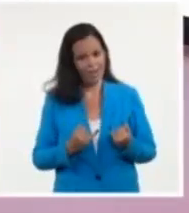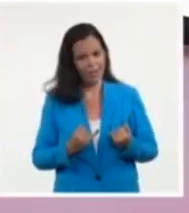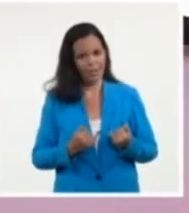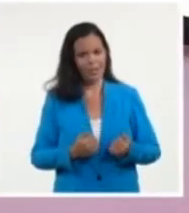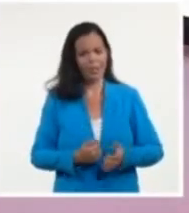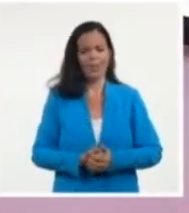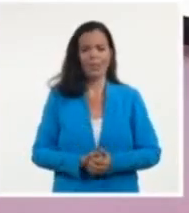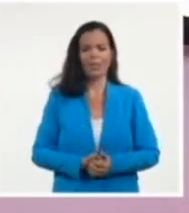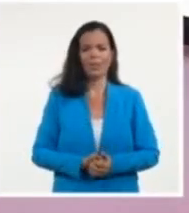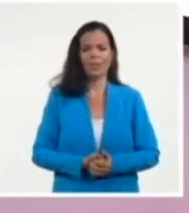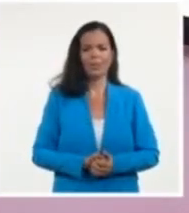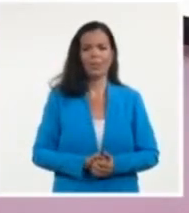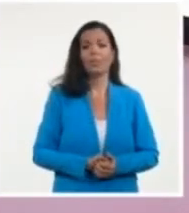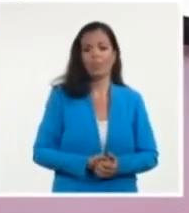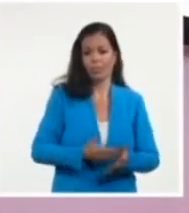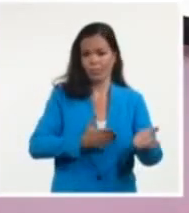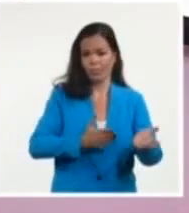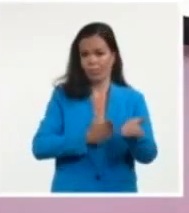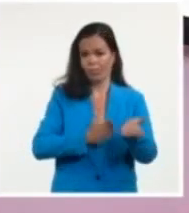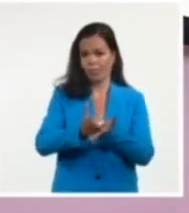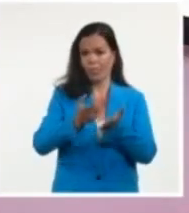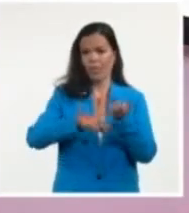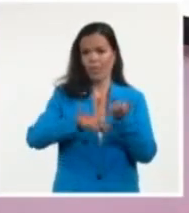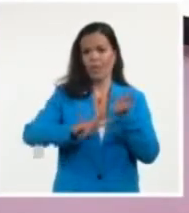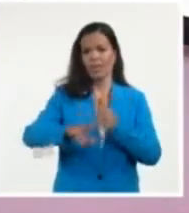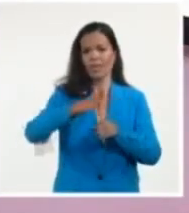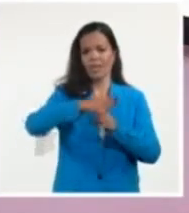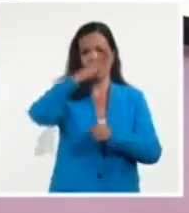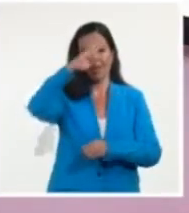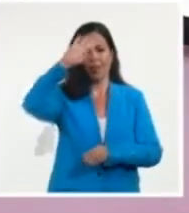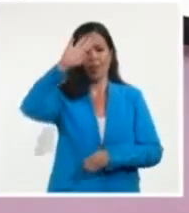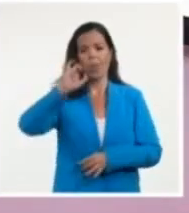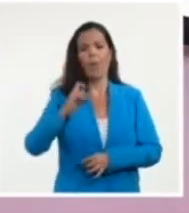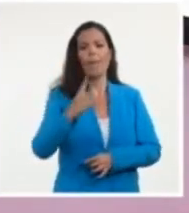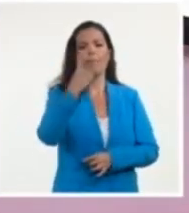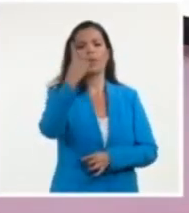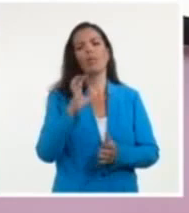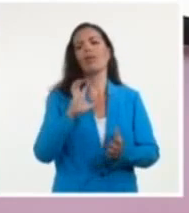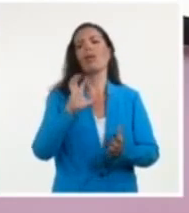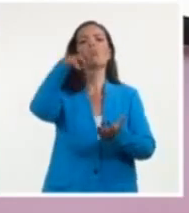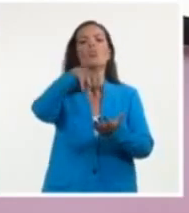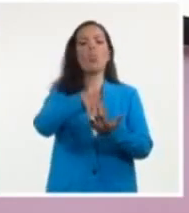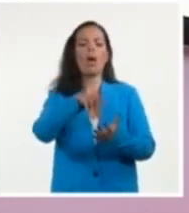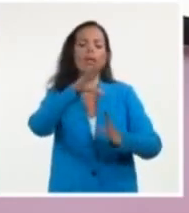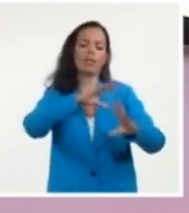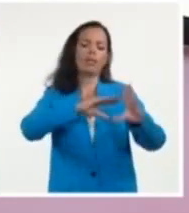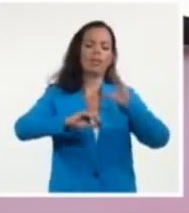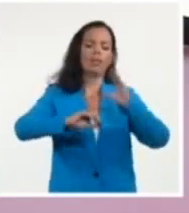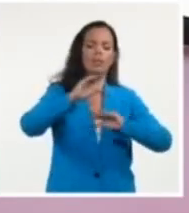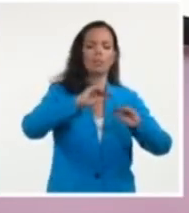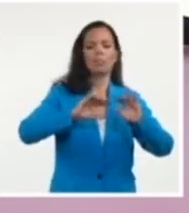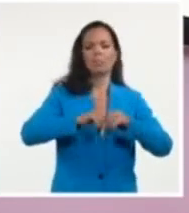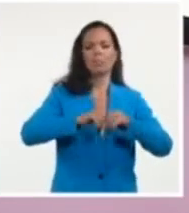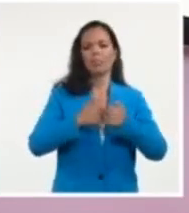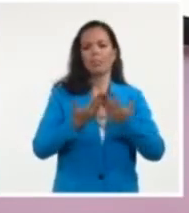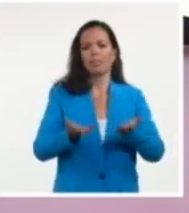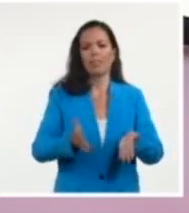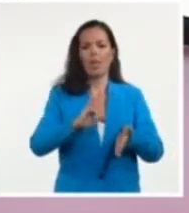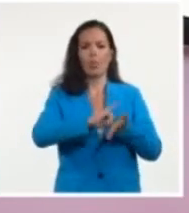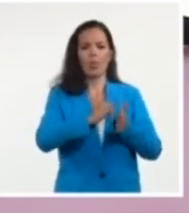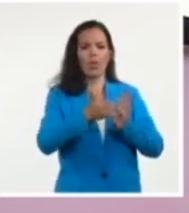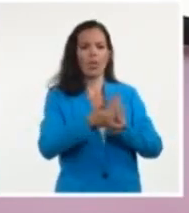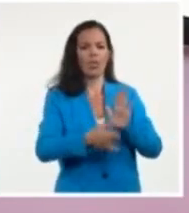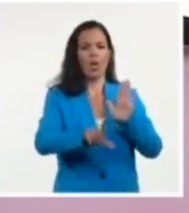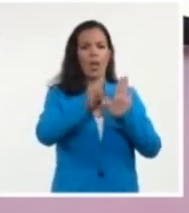Y a propósito, la provincia de Santiago de Cuba fue el primer territorio en desarrollar la discusión y debate de la más reciente versión del proyecto de